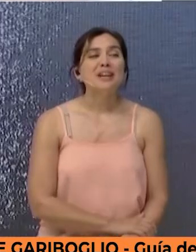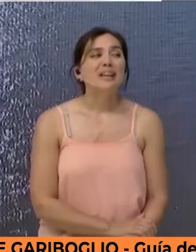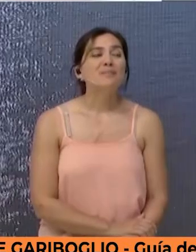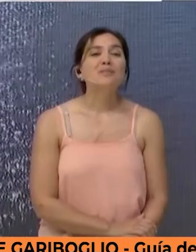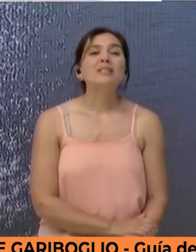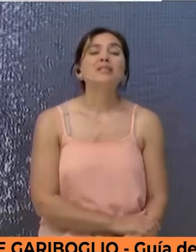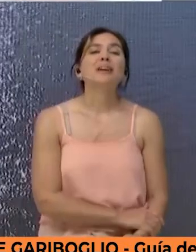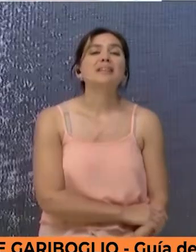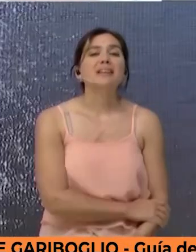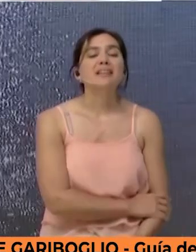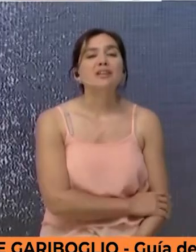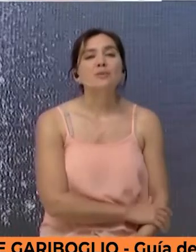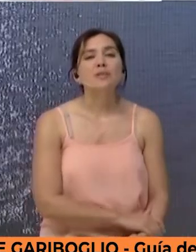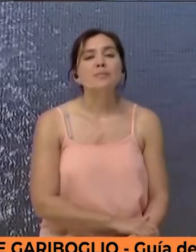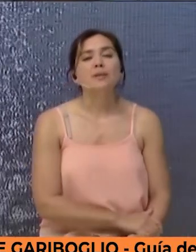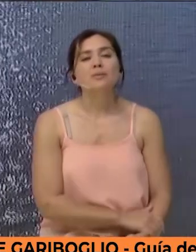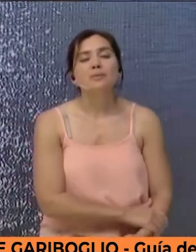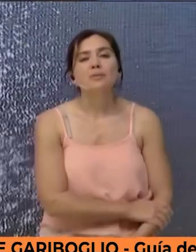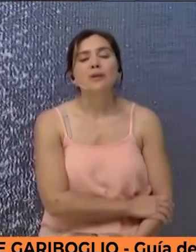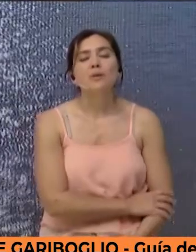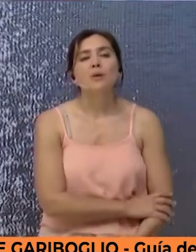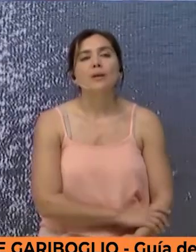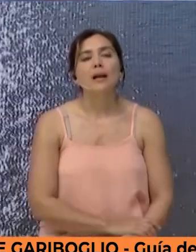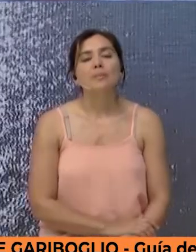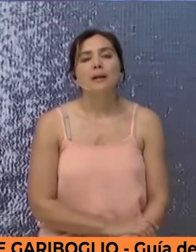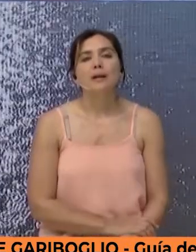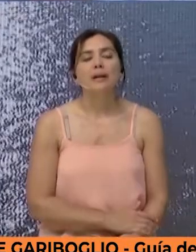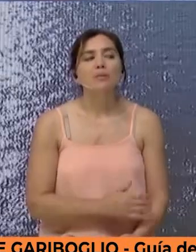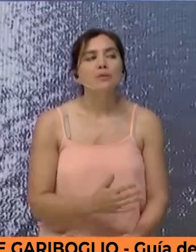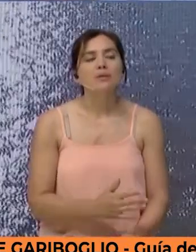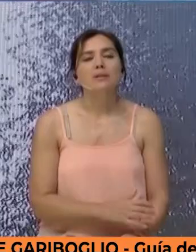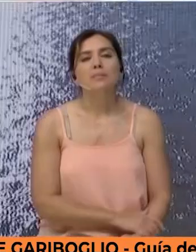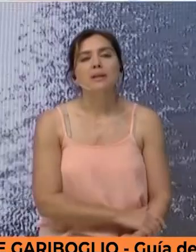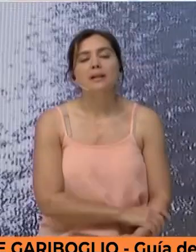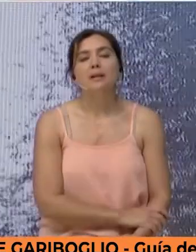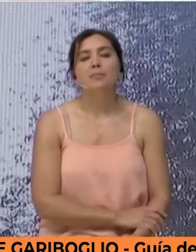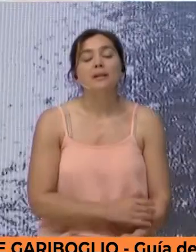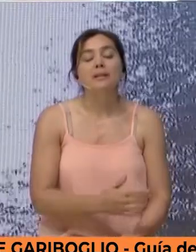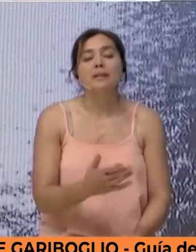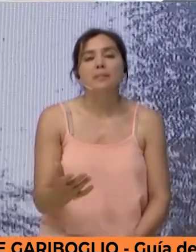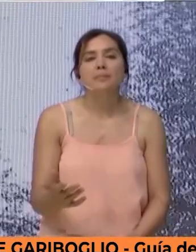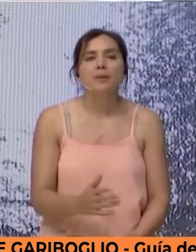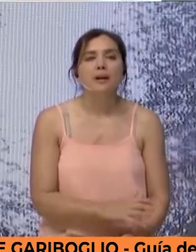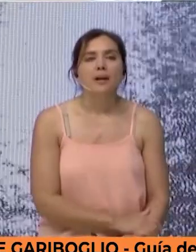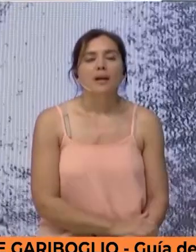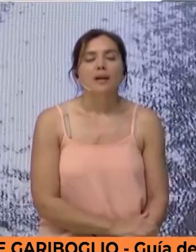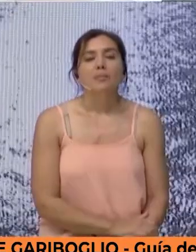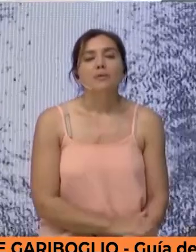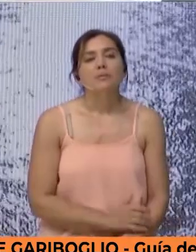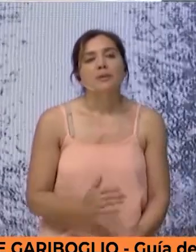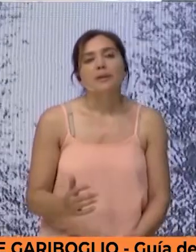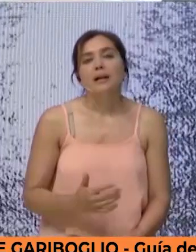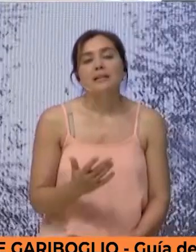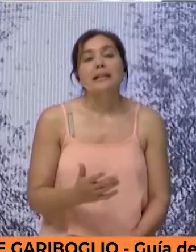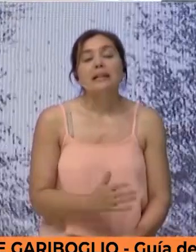explicación. Muchísimas gracias, Dante. Como siempre, un saludo cordial para vos y también por este tiempo. Y,